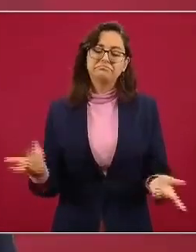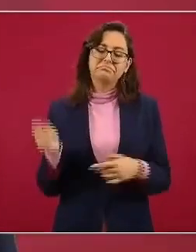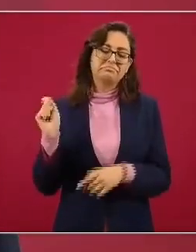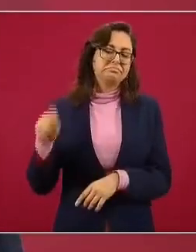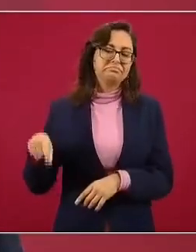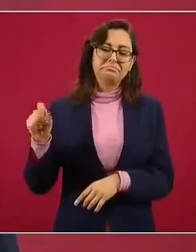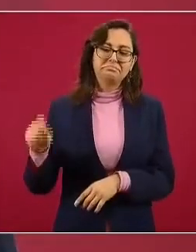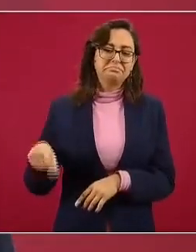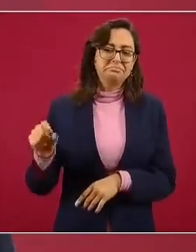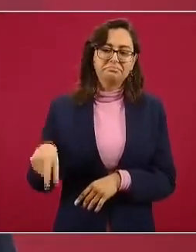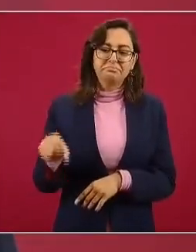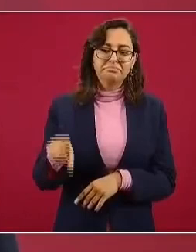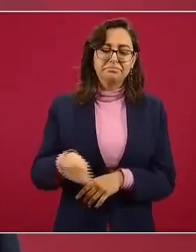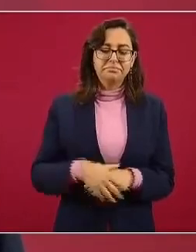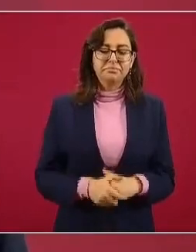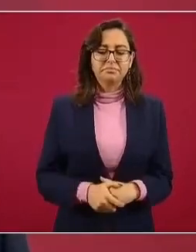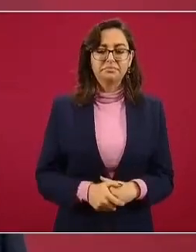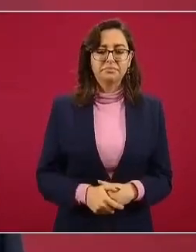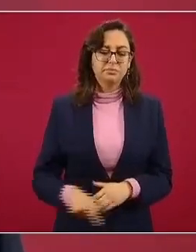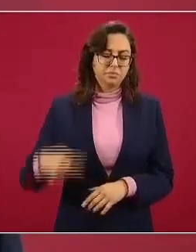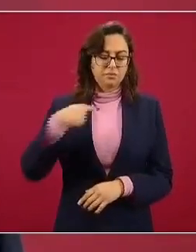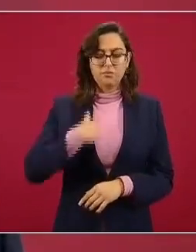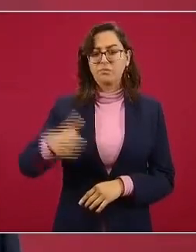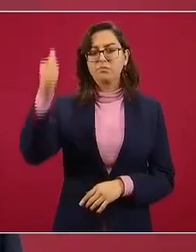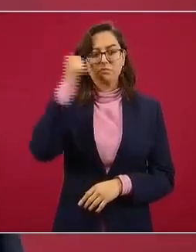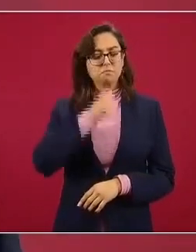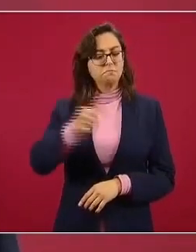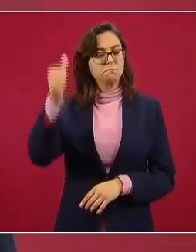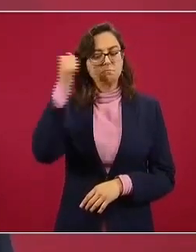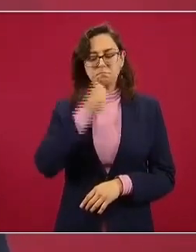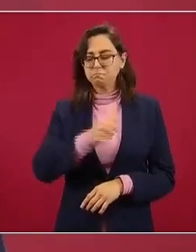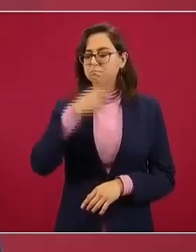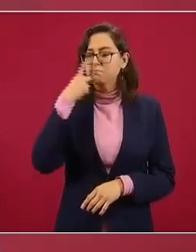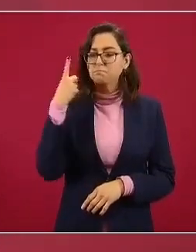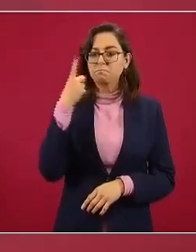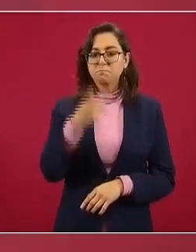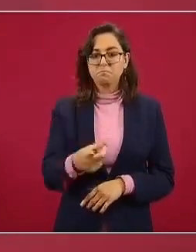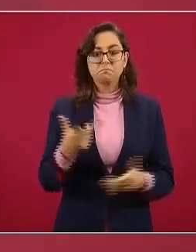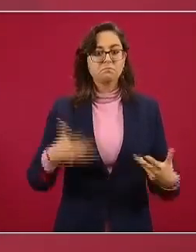Siempre digo, el motor del cambio es el pueblo.